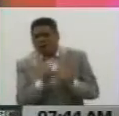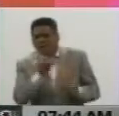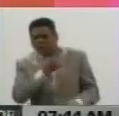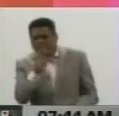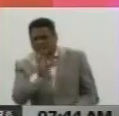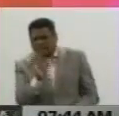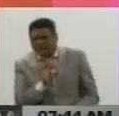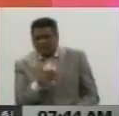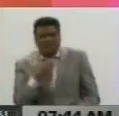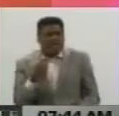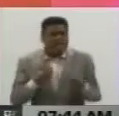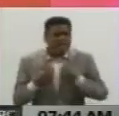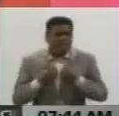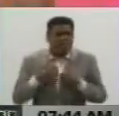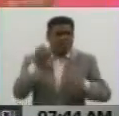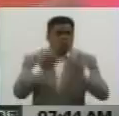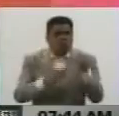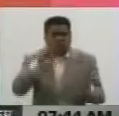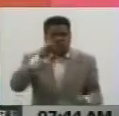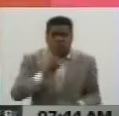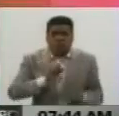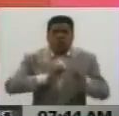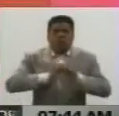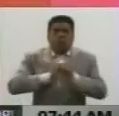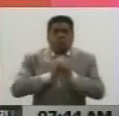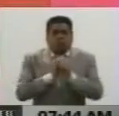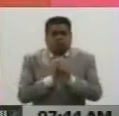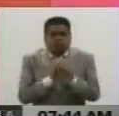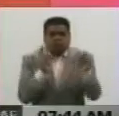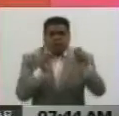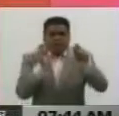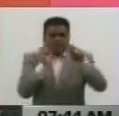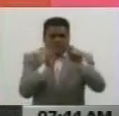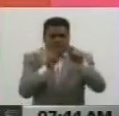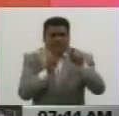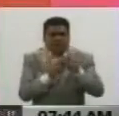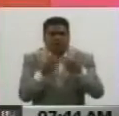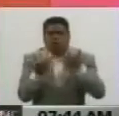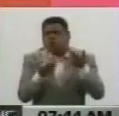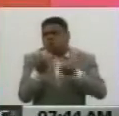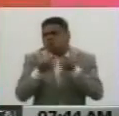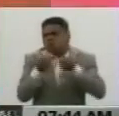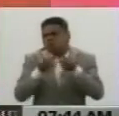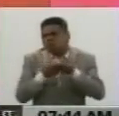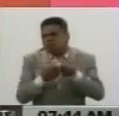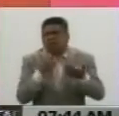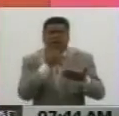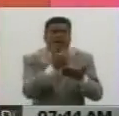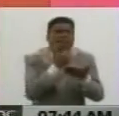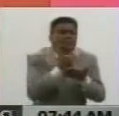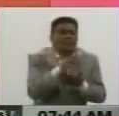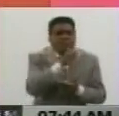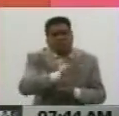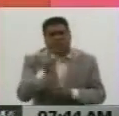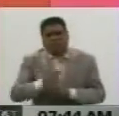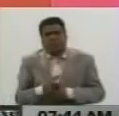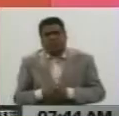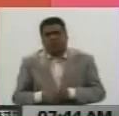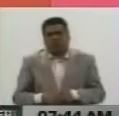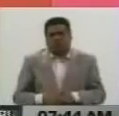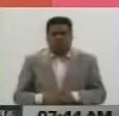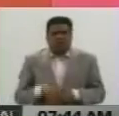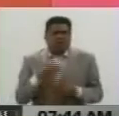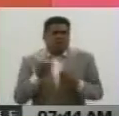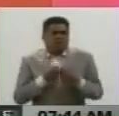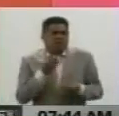minería y que ha vivido en los últimos años de la explotación ilegal de algunos de nuestros minerales, ¿cómo controlarlo? ¿Cómo ha sido ese acercamiento con terceros para que se